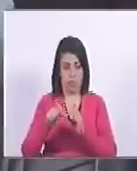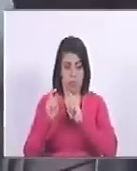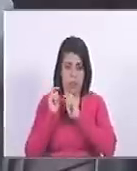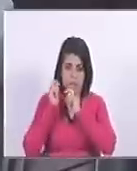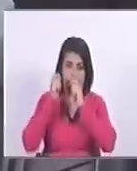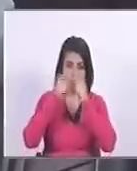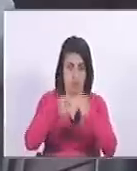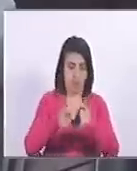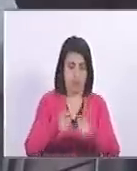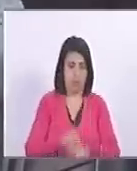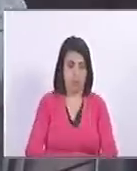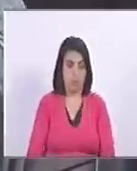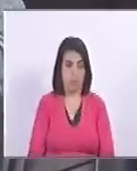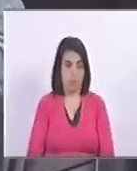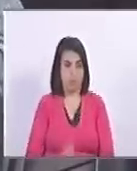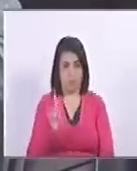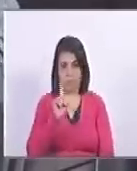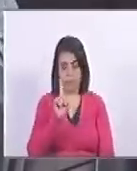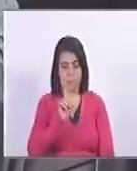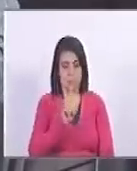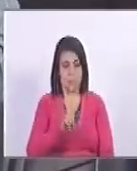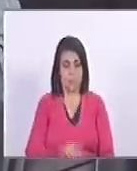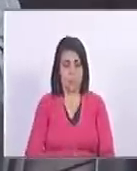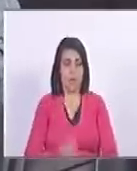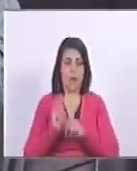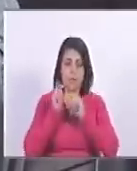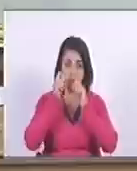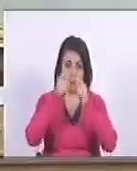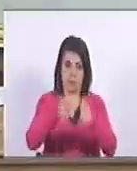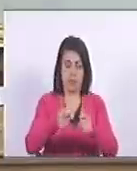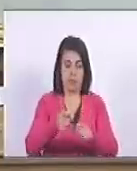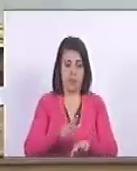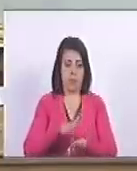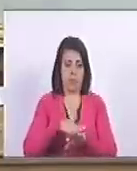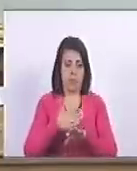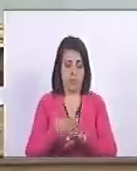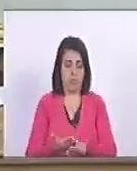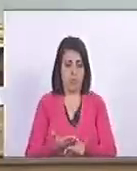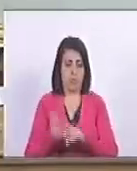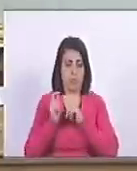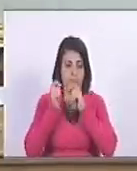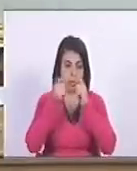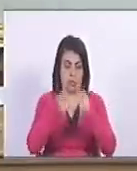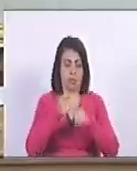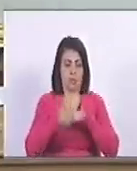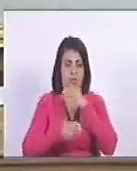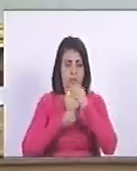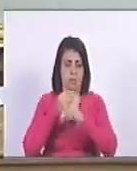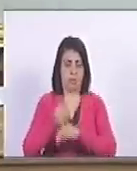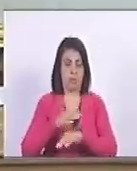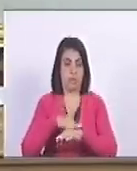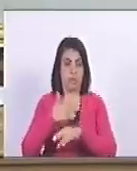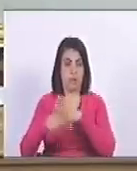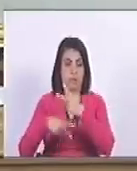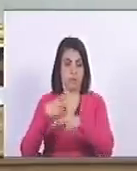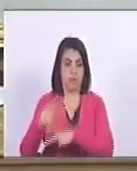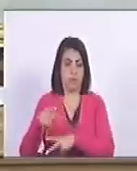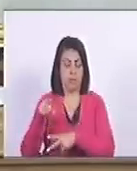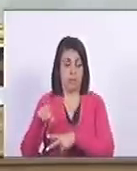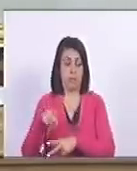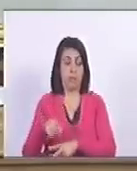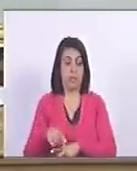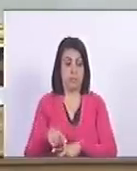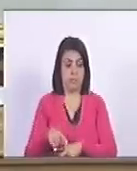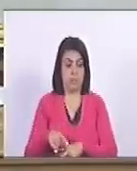asignados. Yo creo que establecido no cabe ir, Jesús. Asignado, presidente, porque es una asignación que se hace producto de la institución. En cambio,